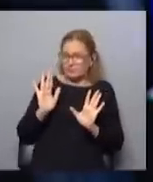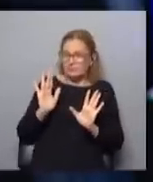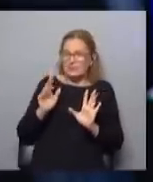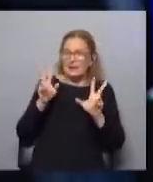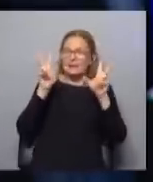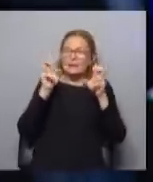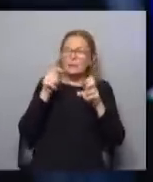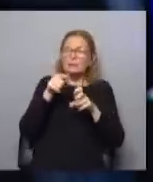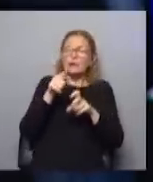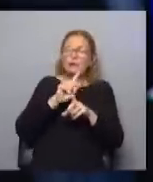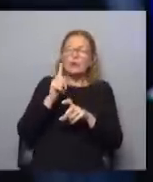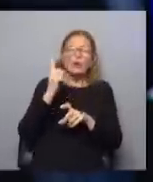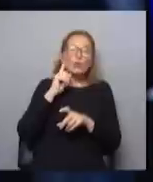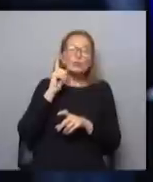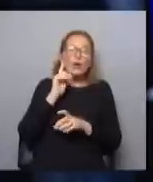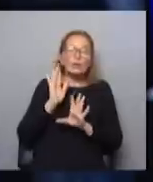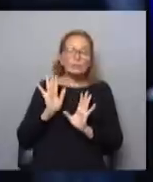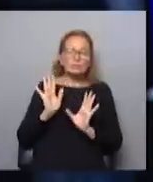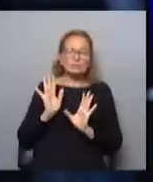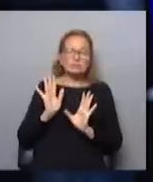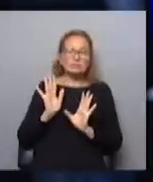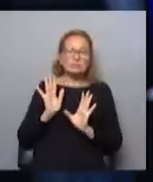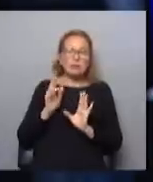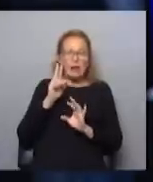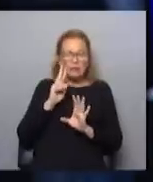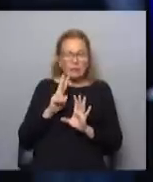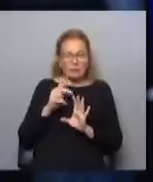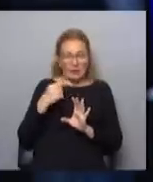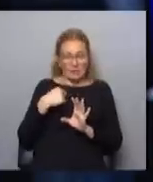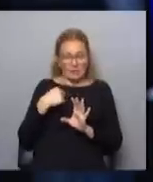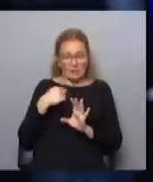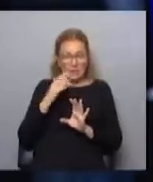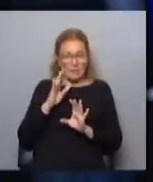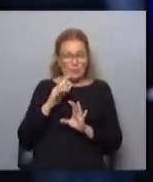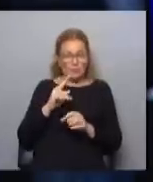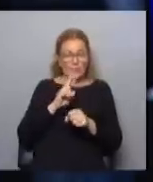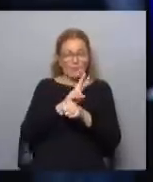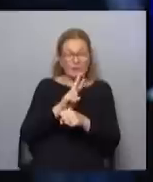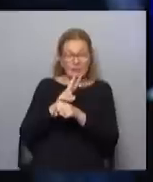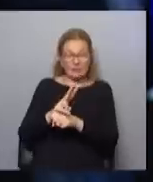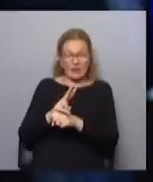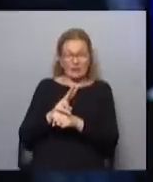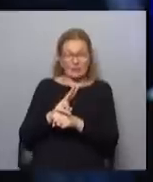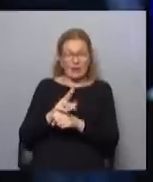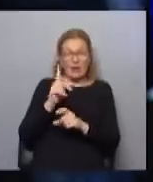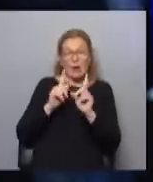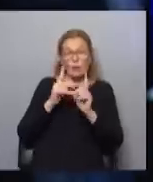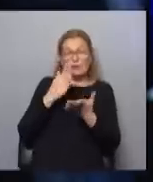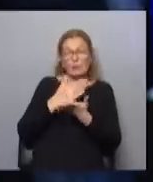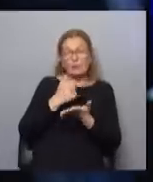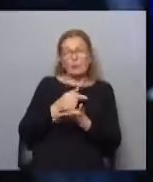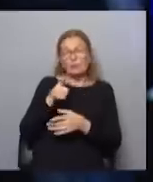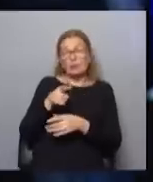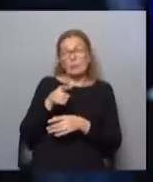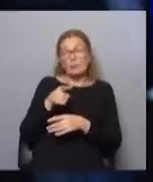gran tema es usted no nos escucharon me pasó cuando recorres el país cuando te toca estar en algún departamento sí